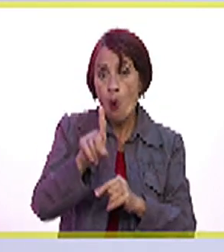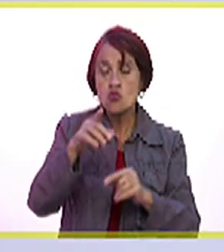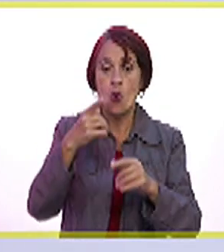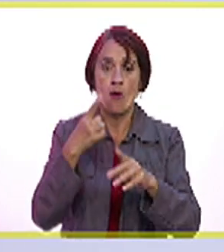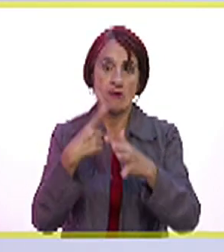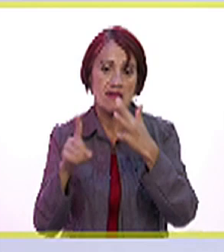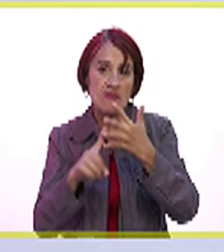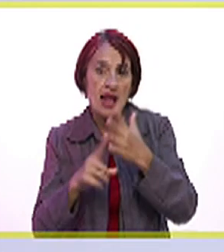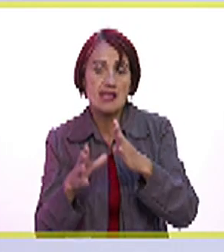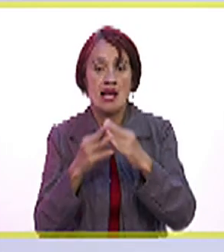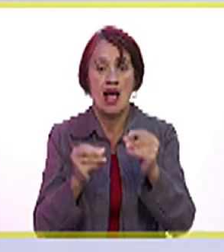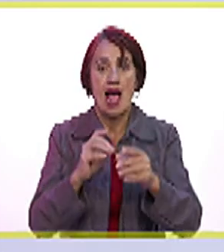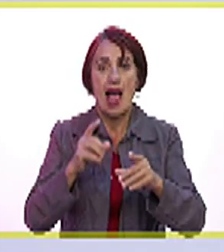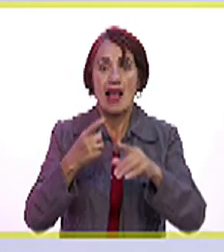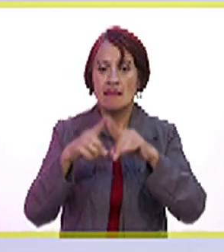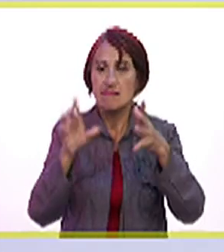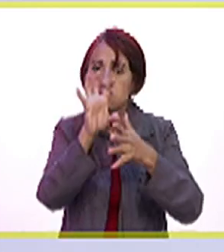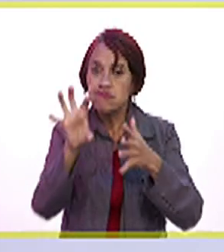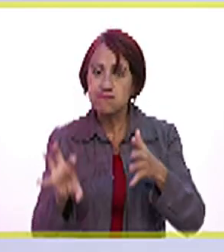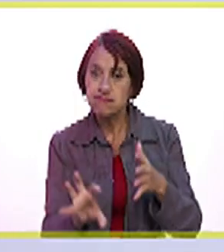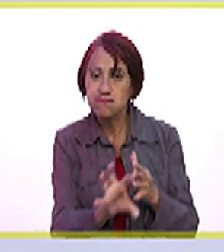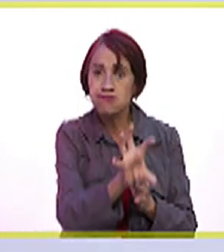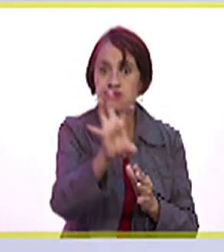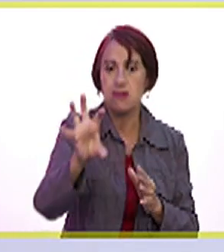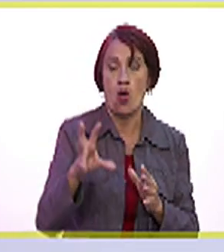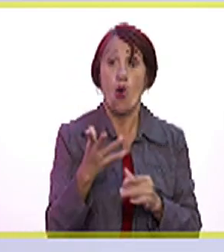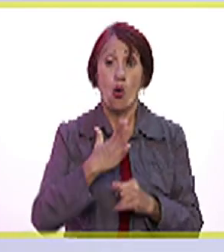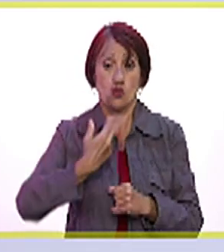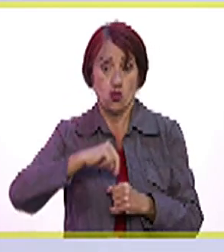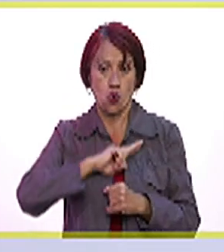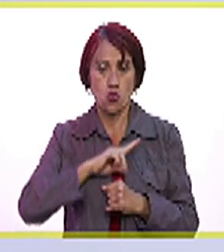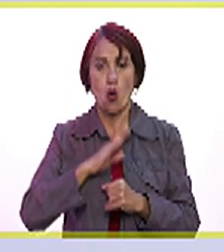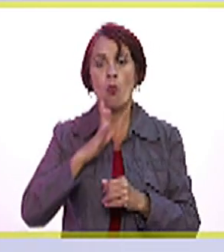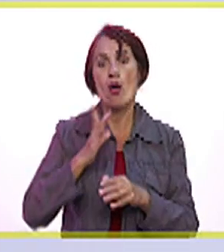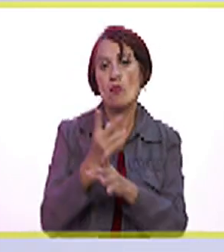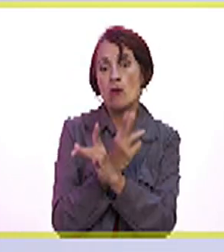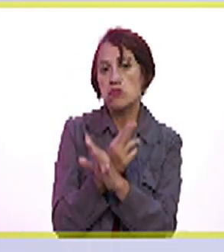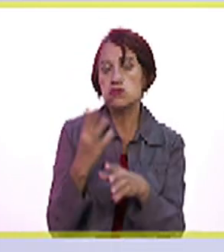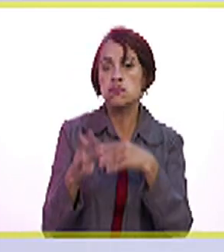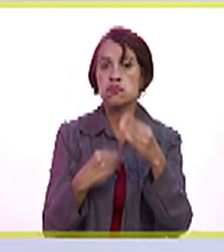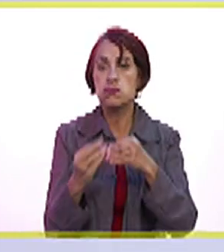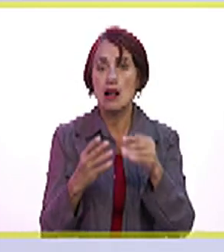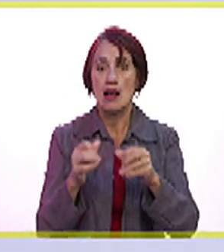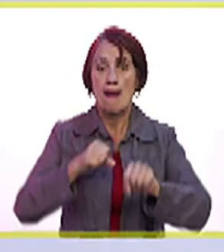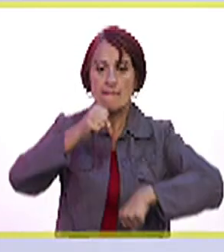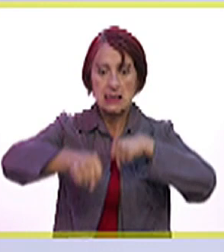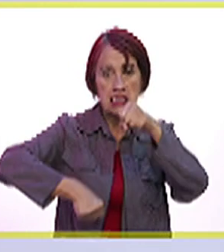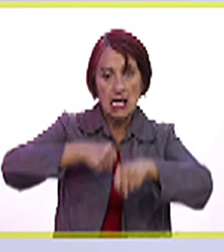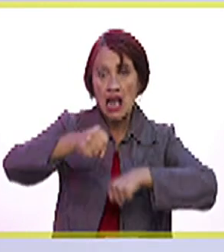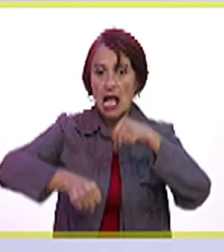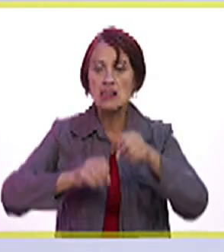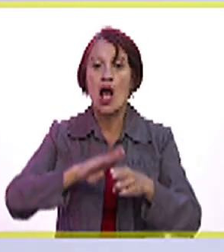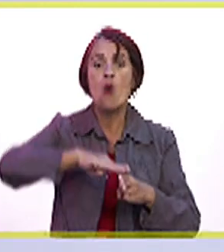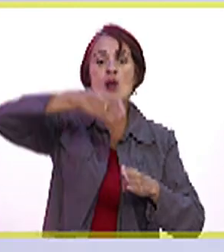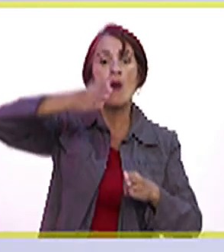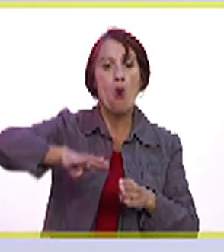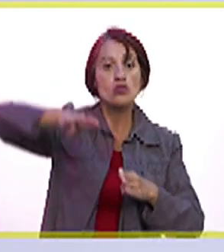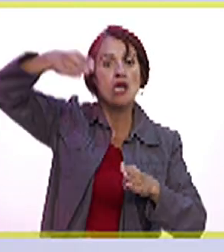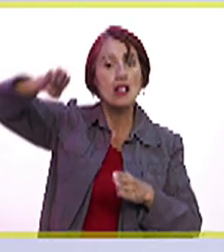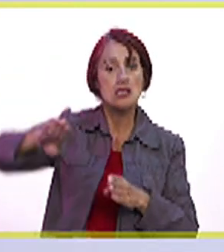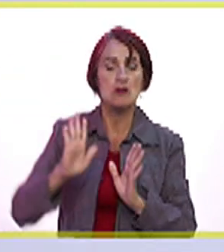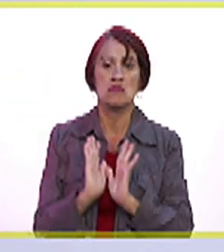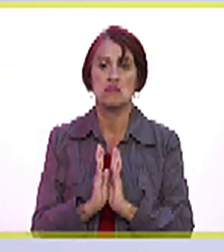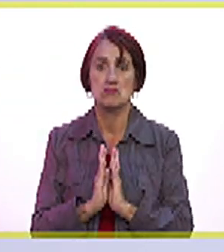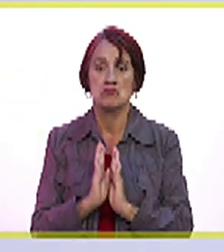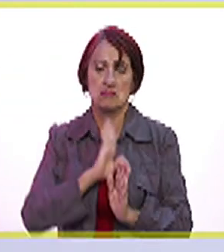varios tipos de áreas de la recreación. Es decir, nosotros podemos recrearnos manejando bicicleta en una montaña y eso va a ser